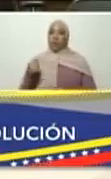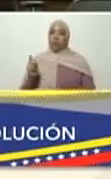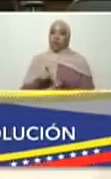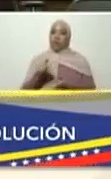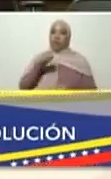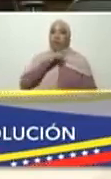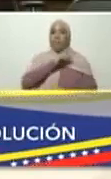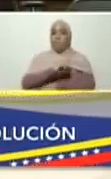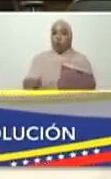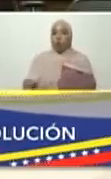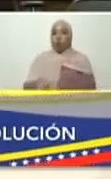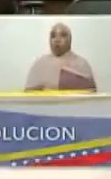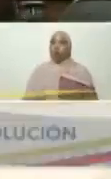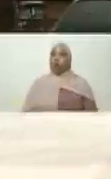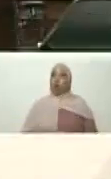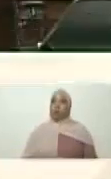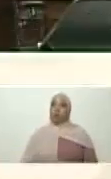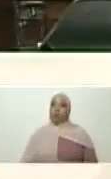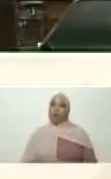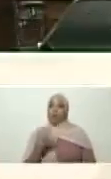multa.